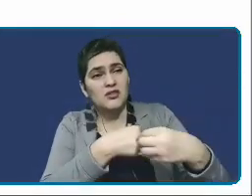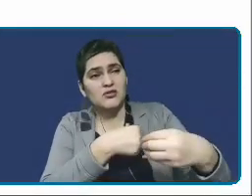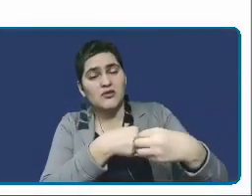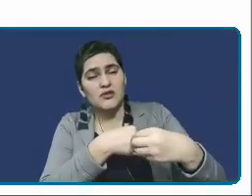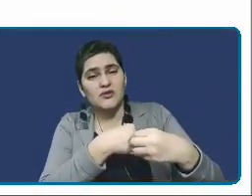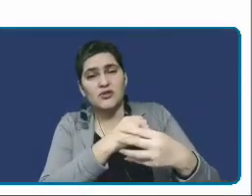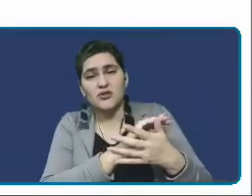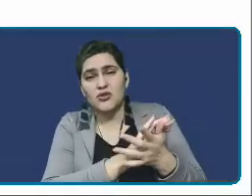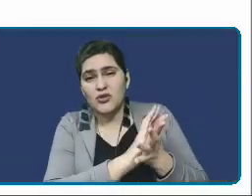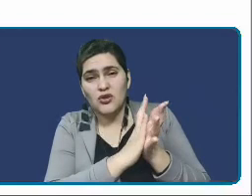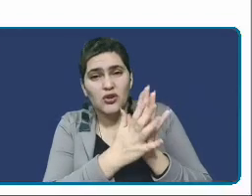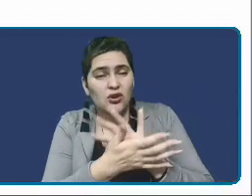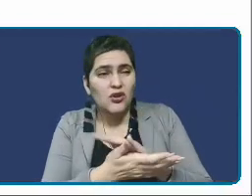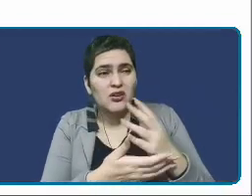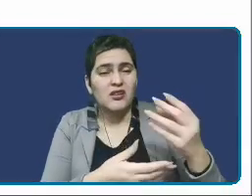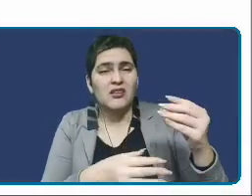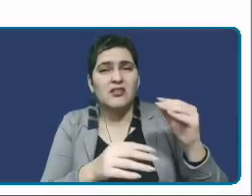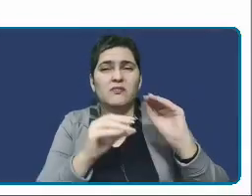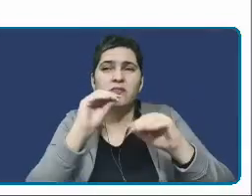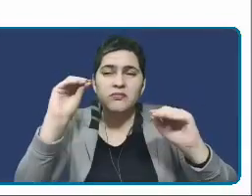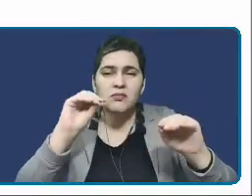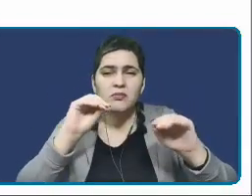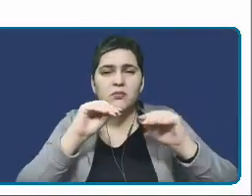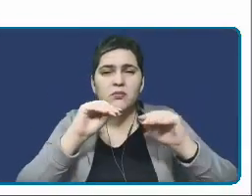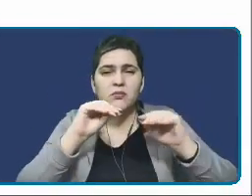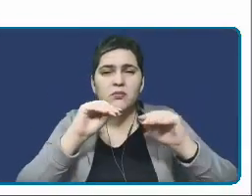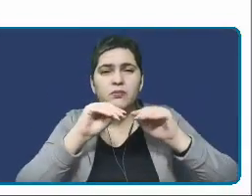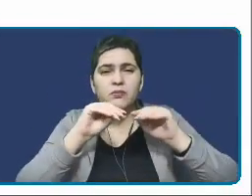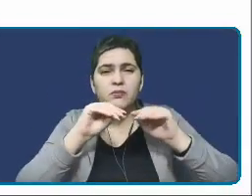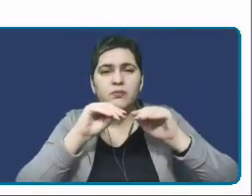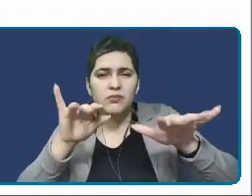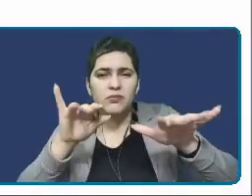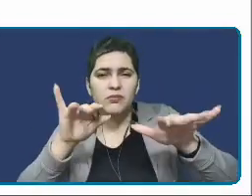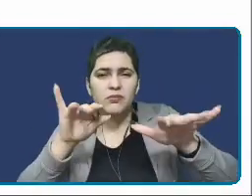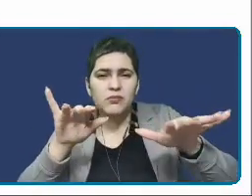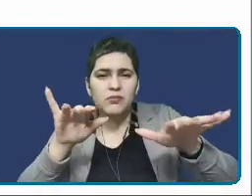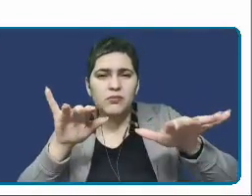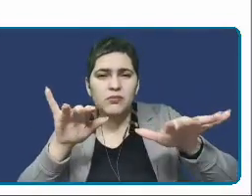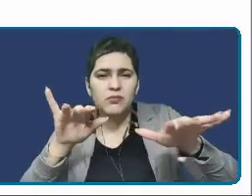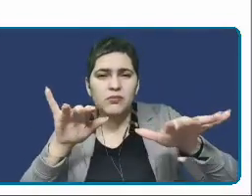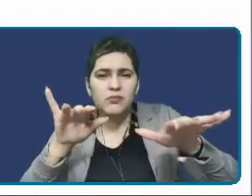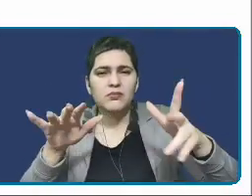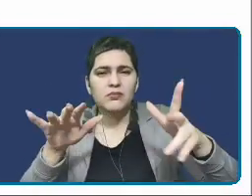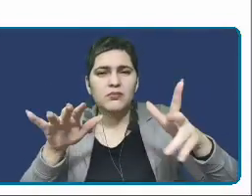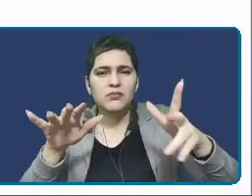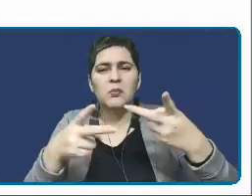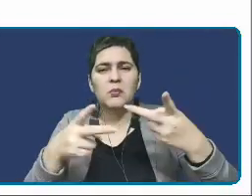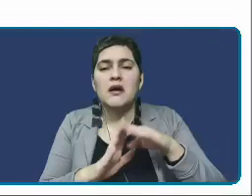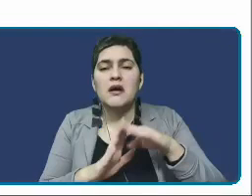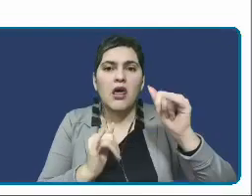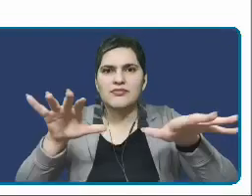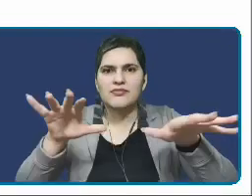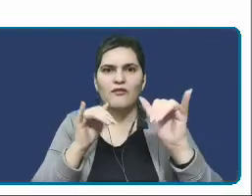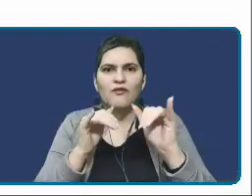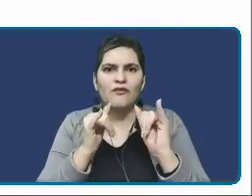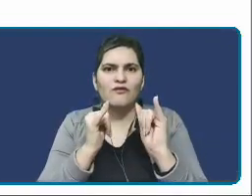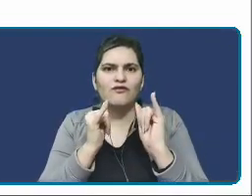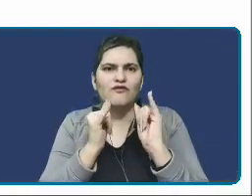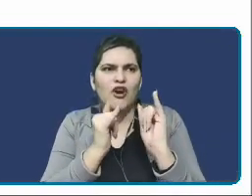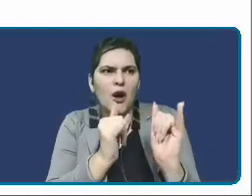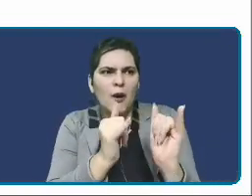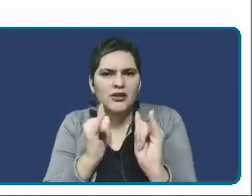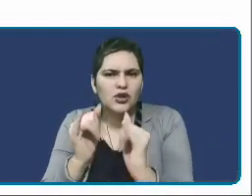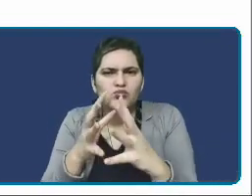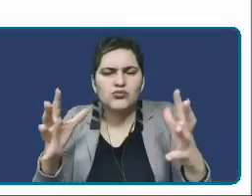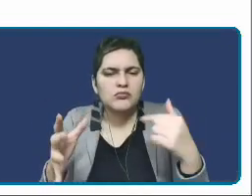se dice o lo que se publica, sobre todo ahora que tenemos esta virtualización de toda la información, ¿no es cierto?, que está todo disponible en la red,